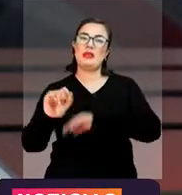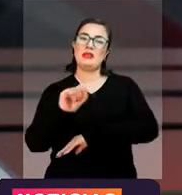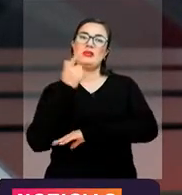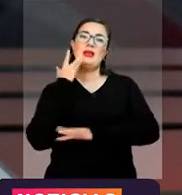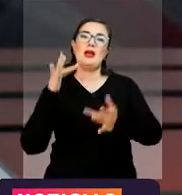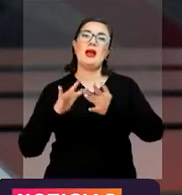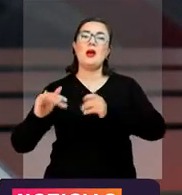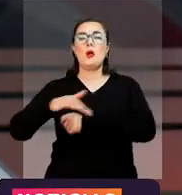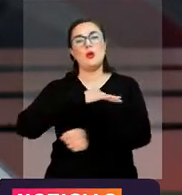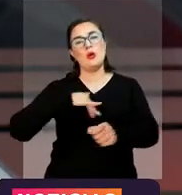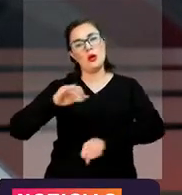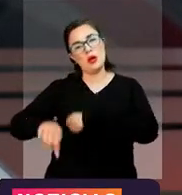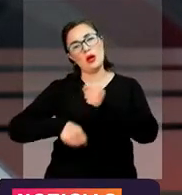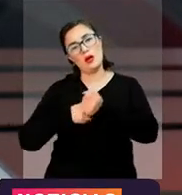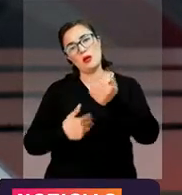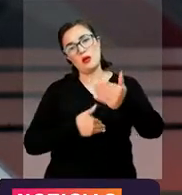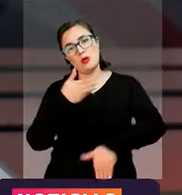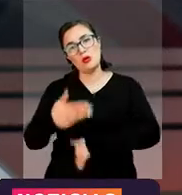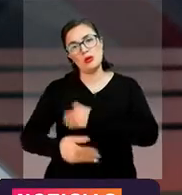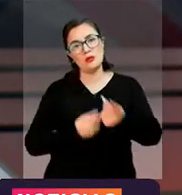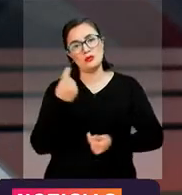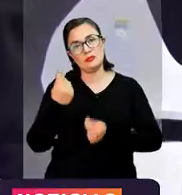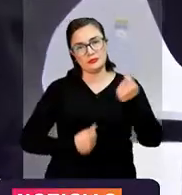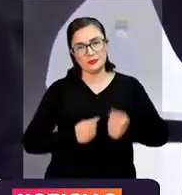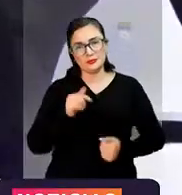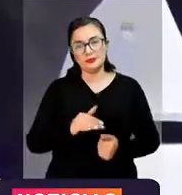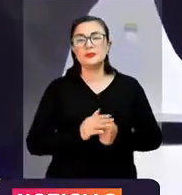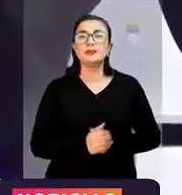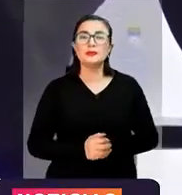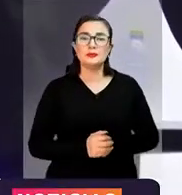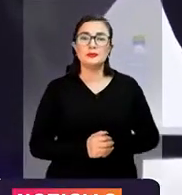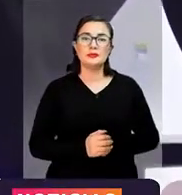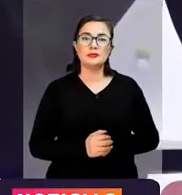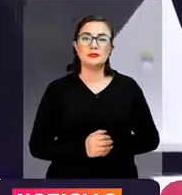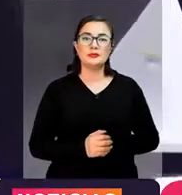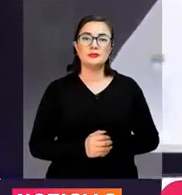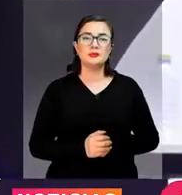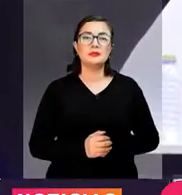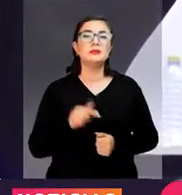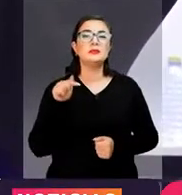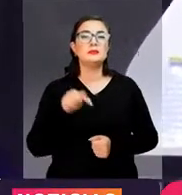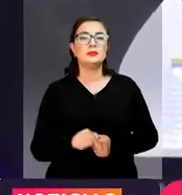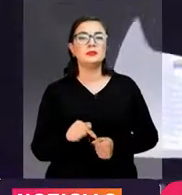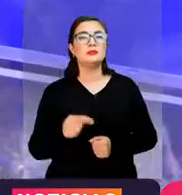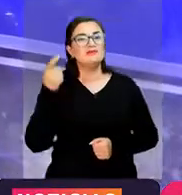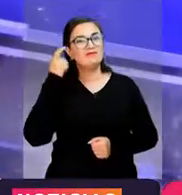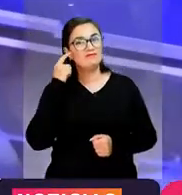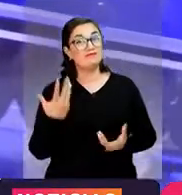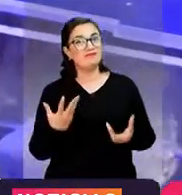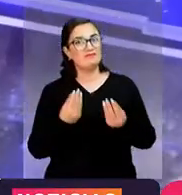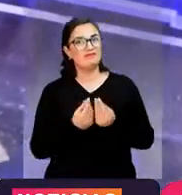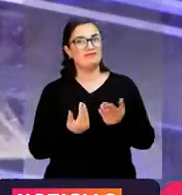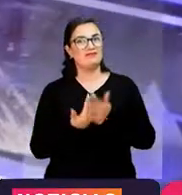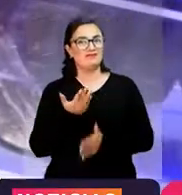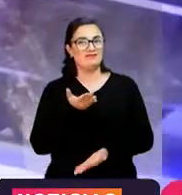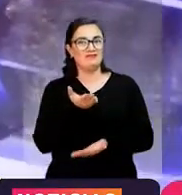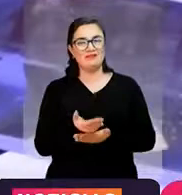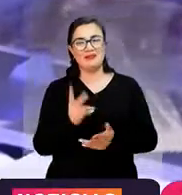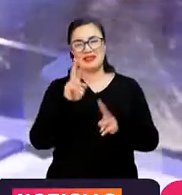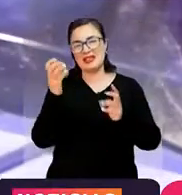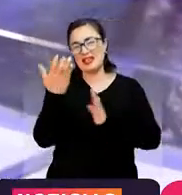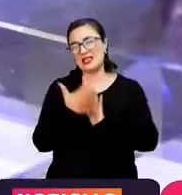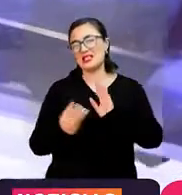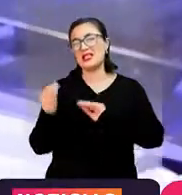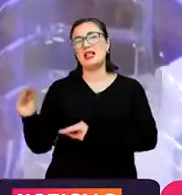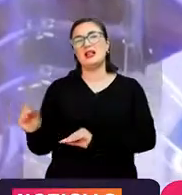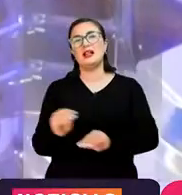apoyará los procesos de reactivación económica se trata de smart madrid- una oferta de programas certificados en capacitación y